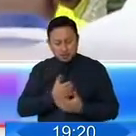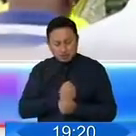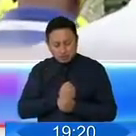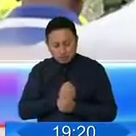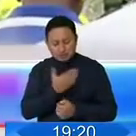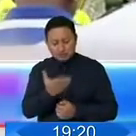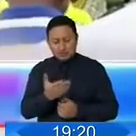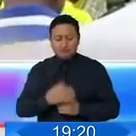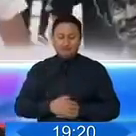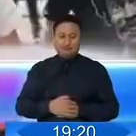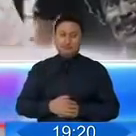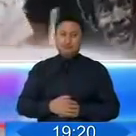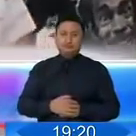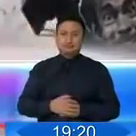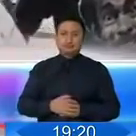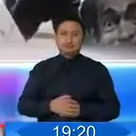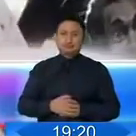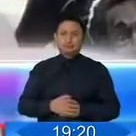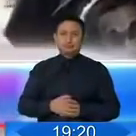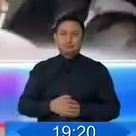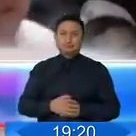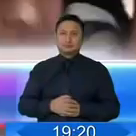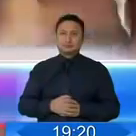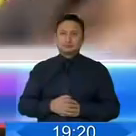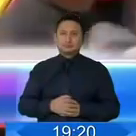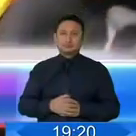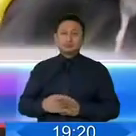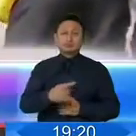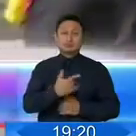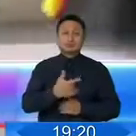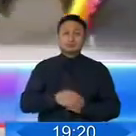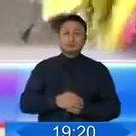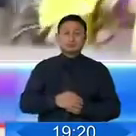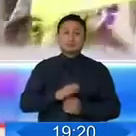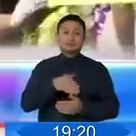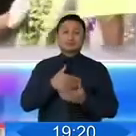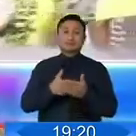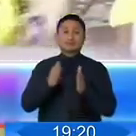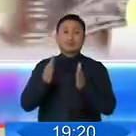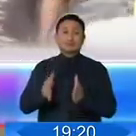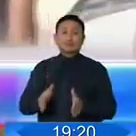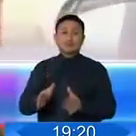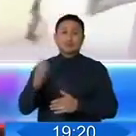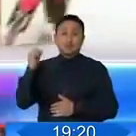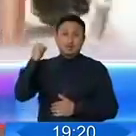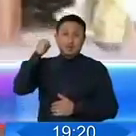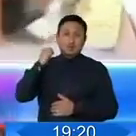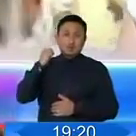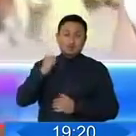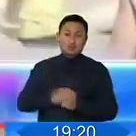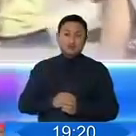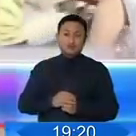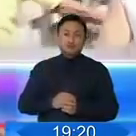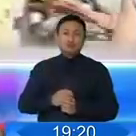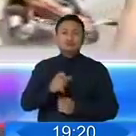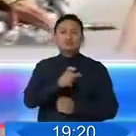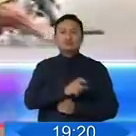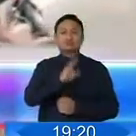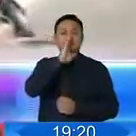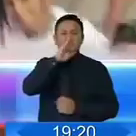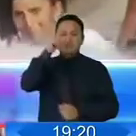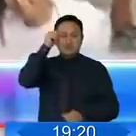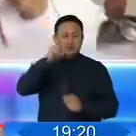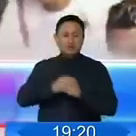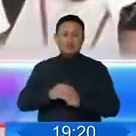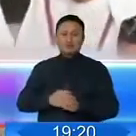de solidaridad. Y así los llevaron hacia sus últimas moradas, las de estos hinchas que los recordarán por